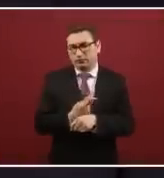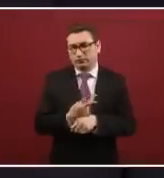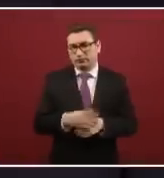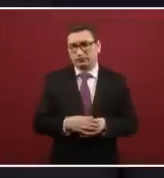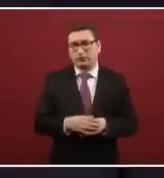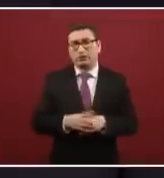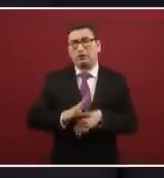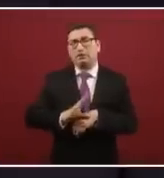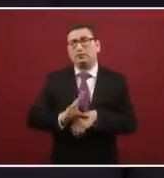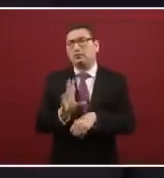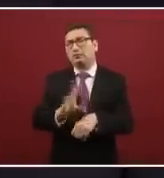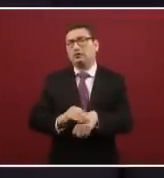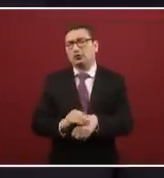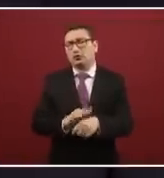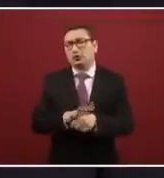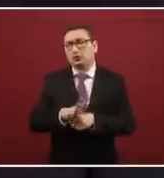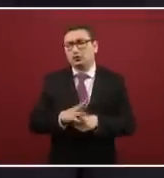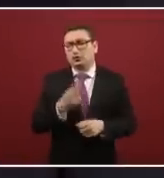masiva